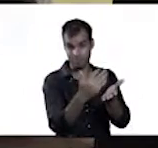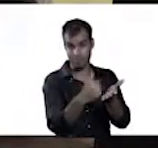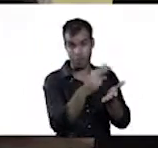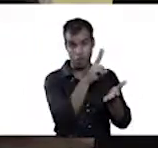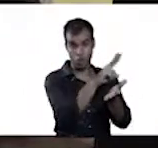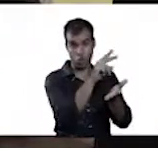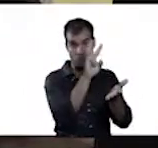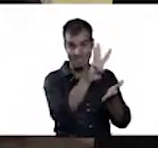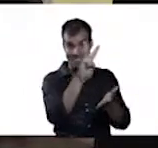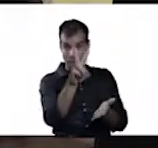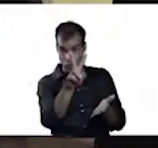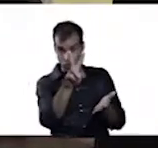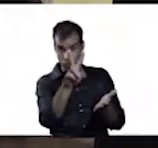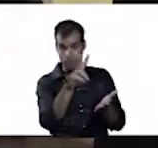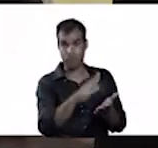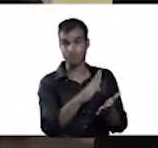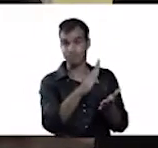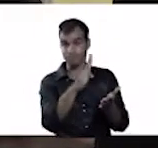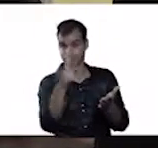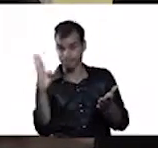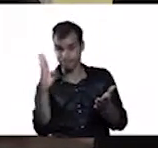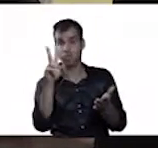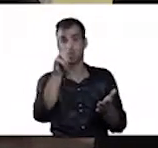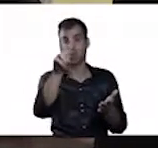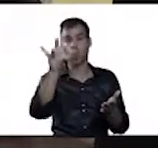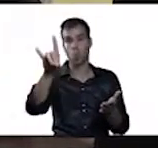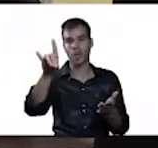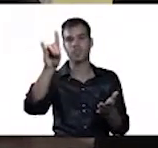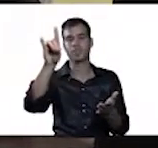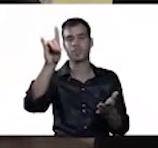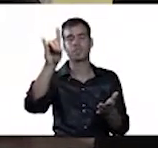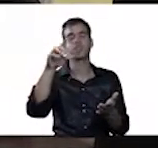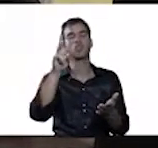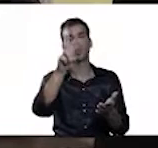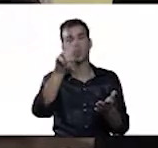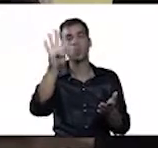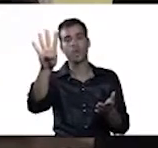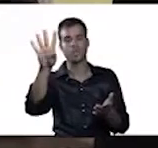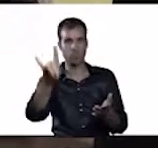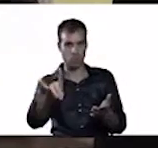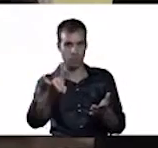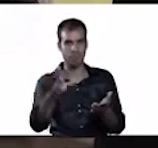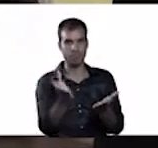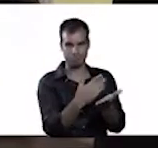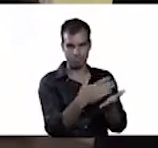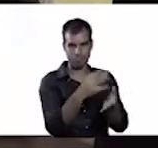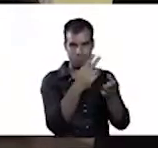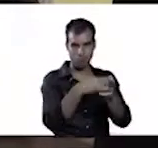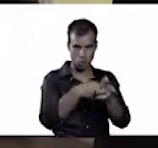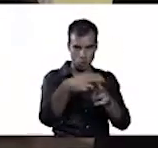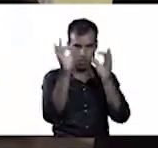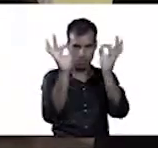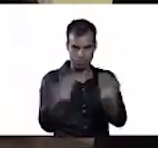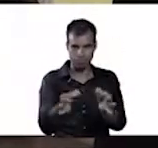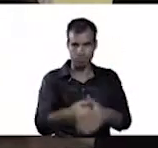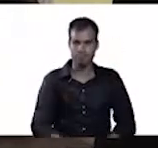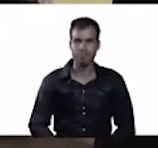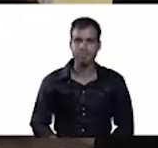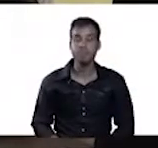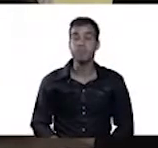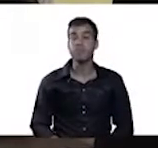Contenido que se encuentra en las páginas de la 232 a la 249 del libro de texto.